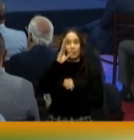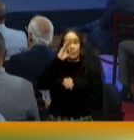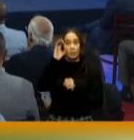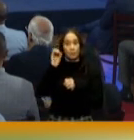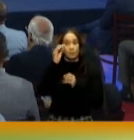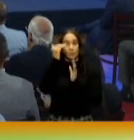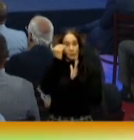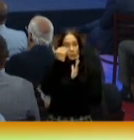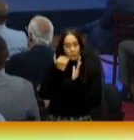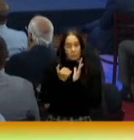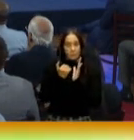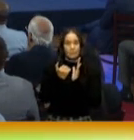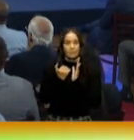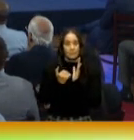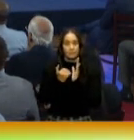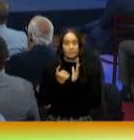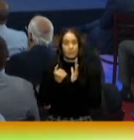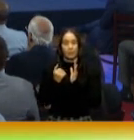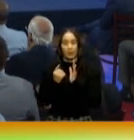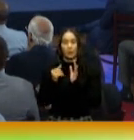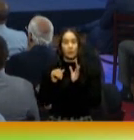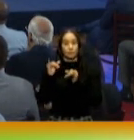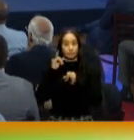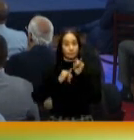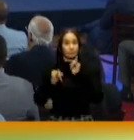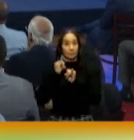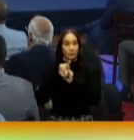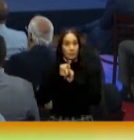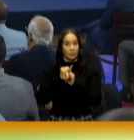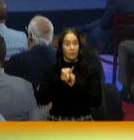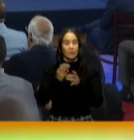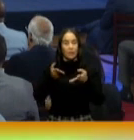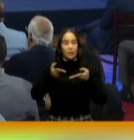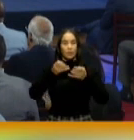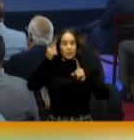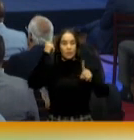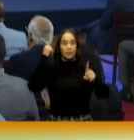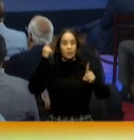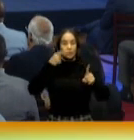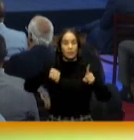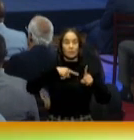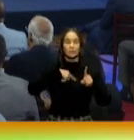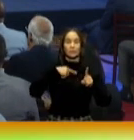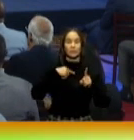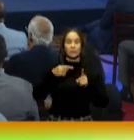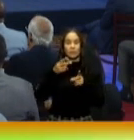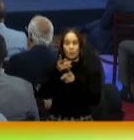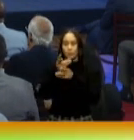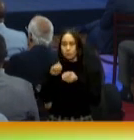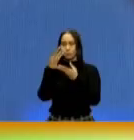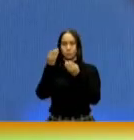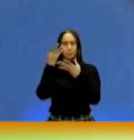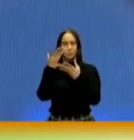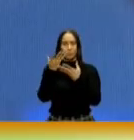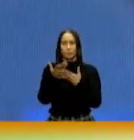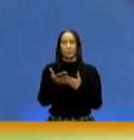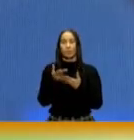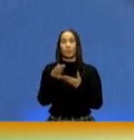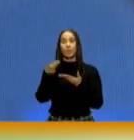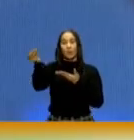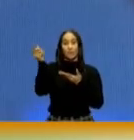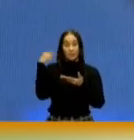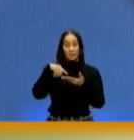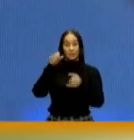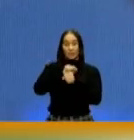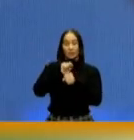privilegiada en el Caribe y tendríamos que ver también con quién nos comparamos porque no podríamos compararnos como una